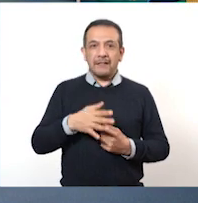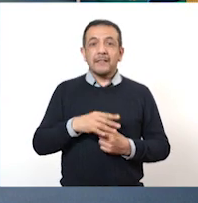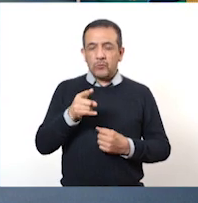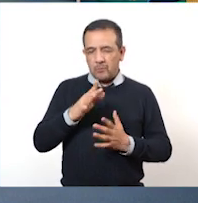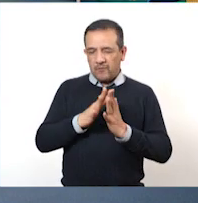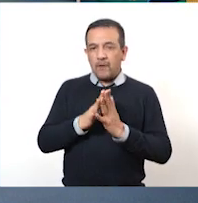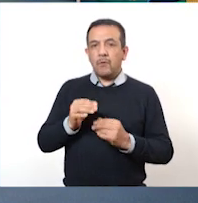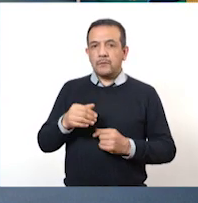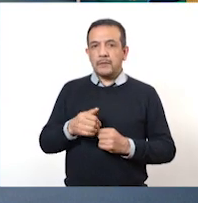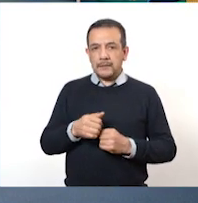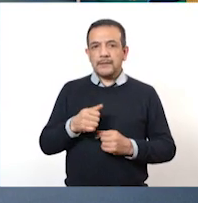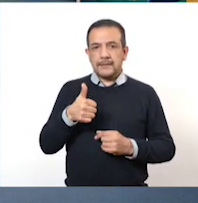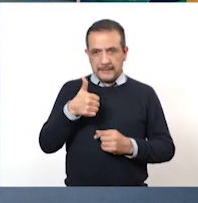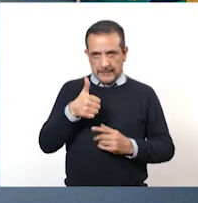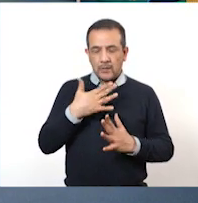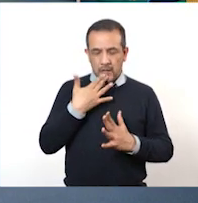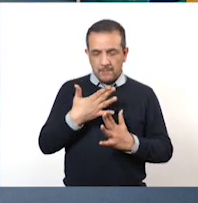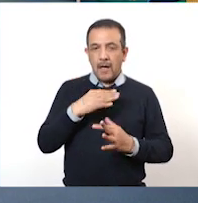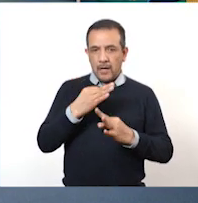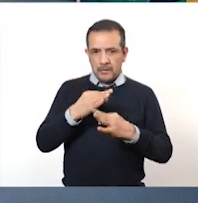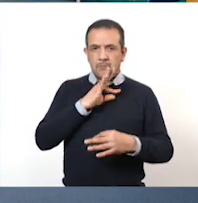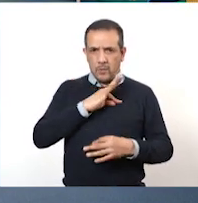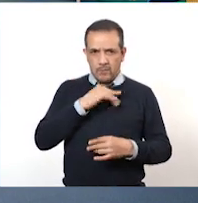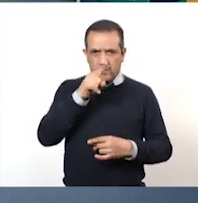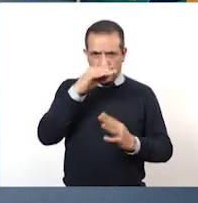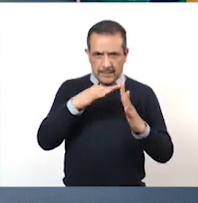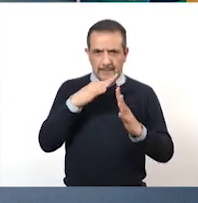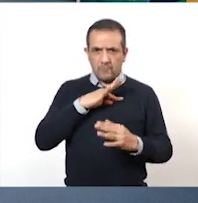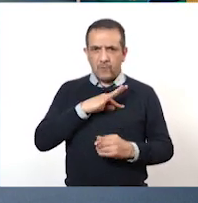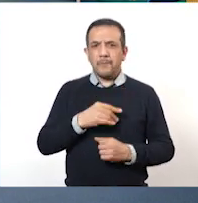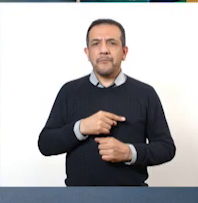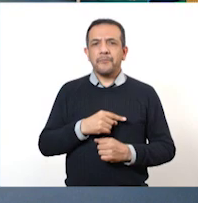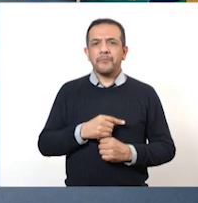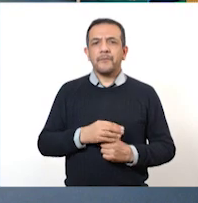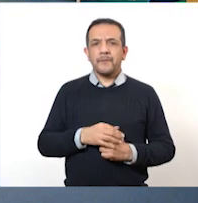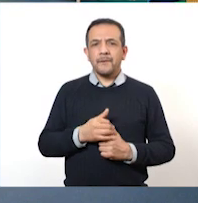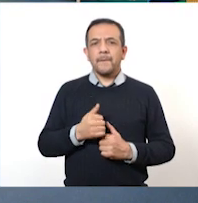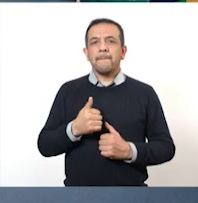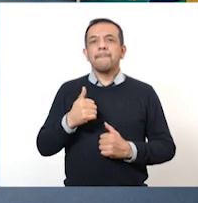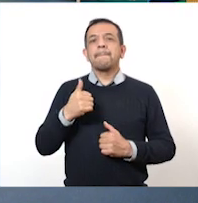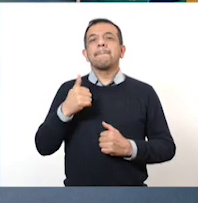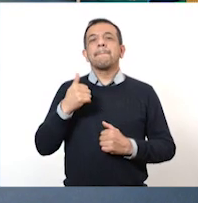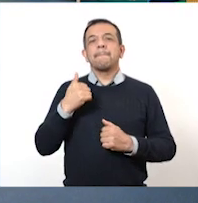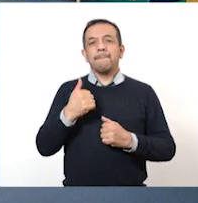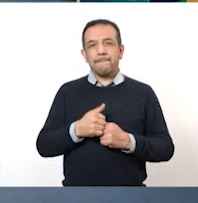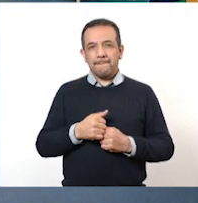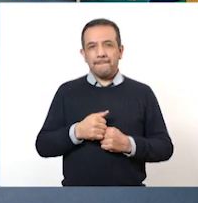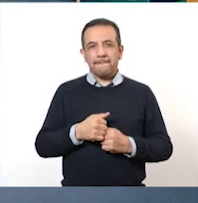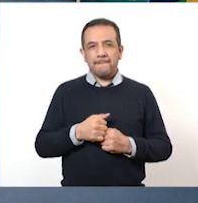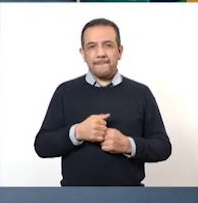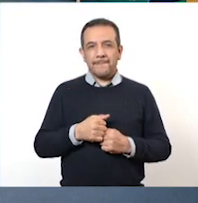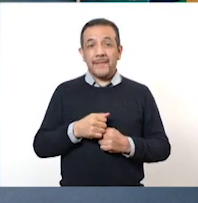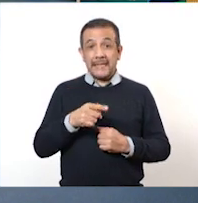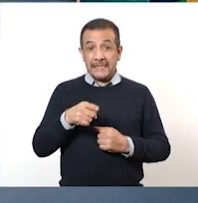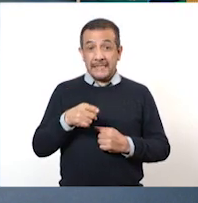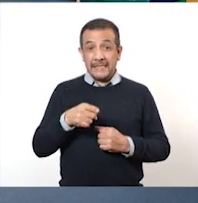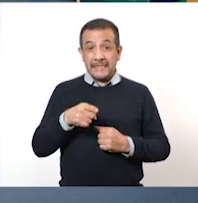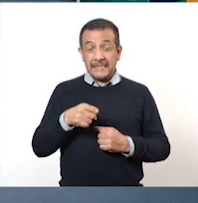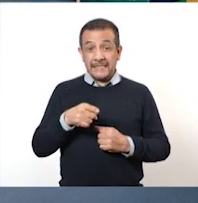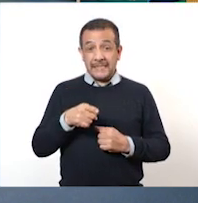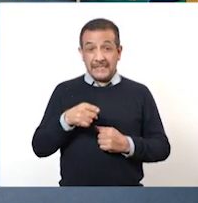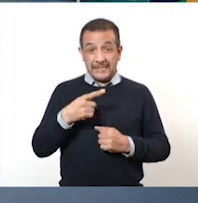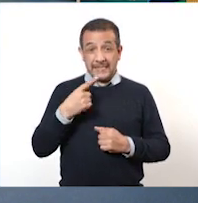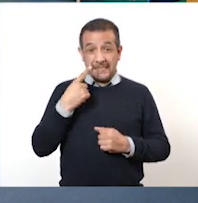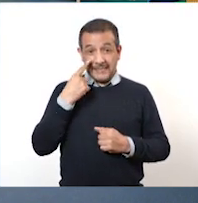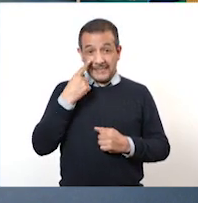seis. Seis. ¿Me ayudas a contarlas? Seis. Seis. Vamos, sí se puede en casa. ¿Listos? Sale. Uno, dos, tres, cinco. Oh. No sé. Es un